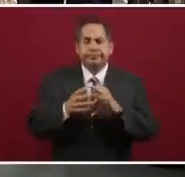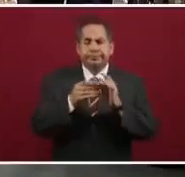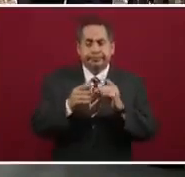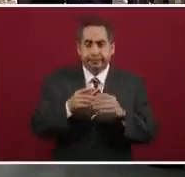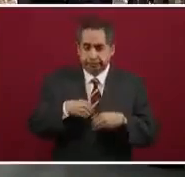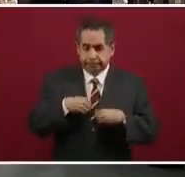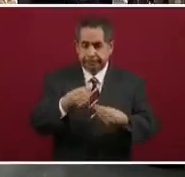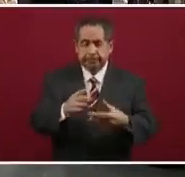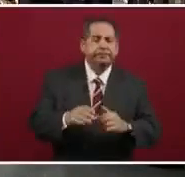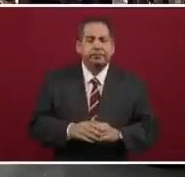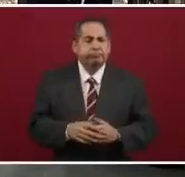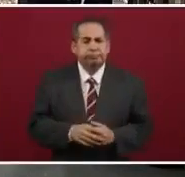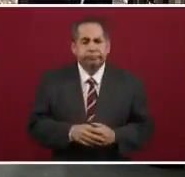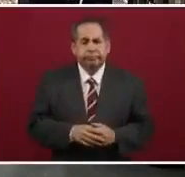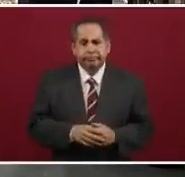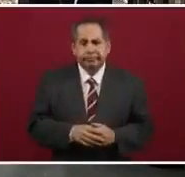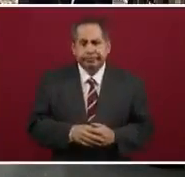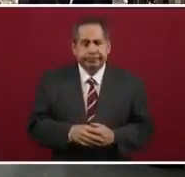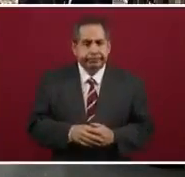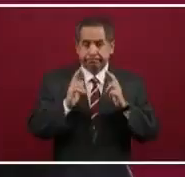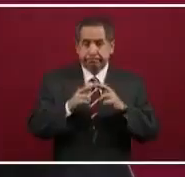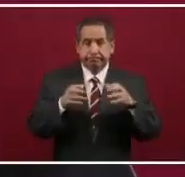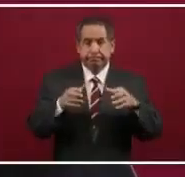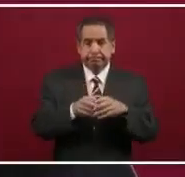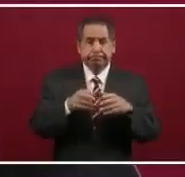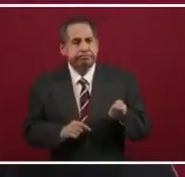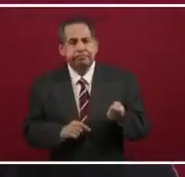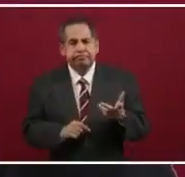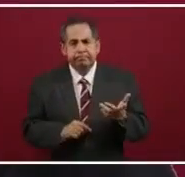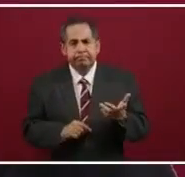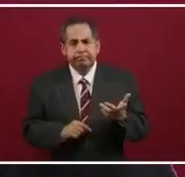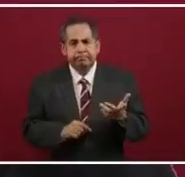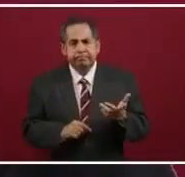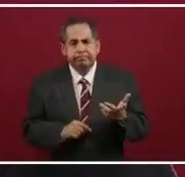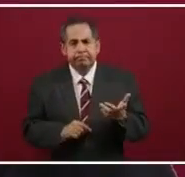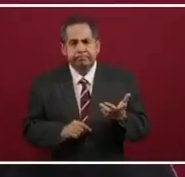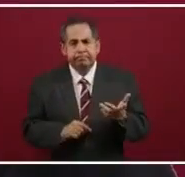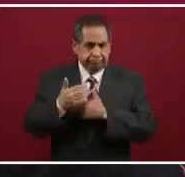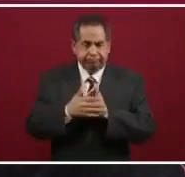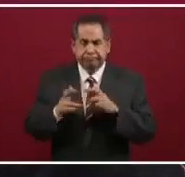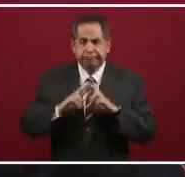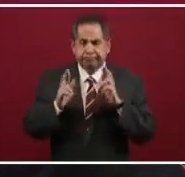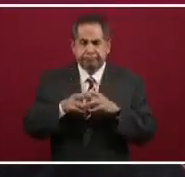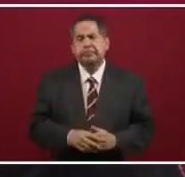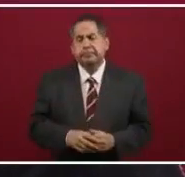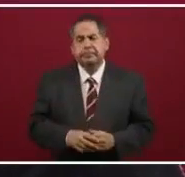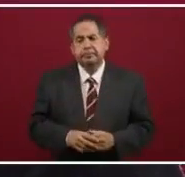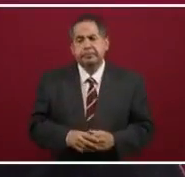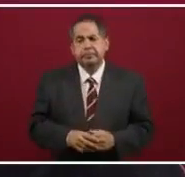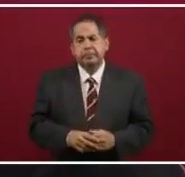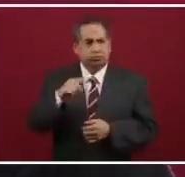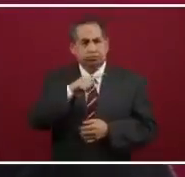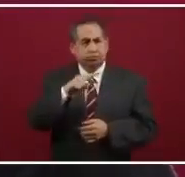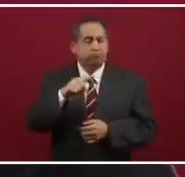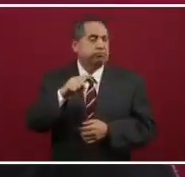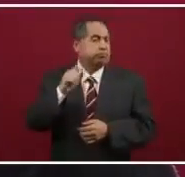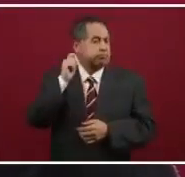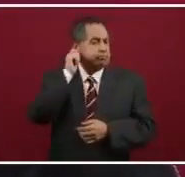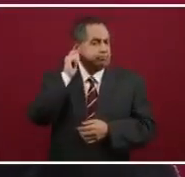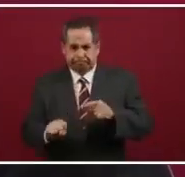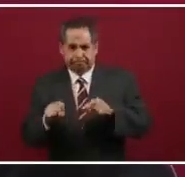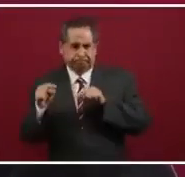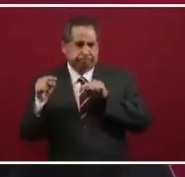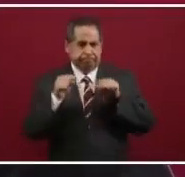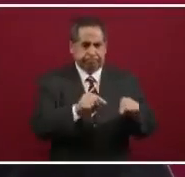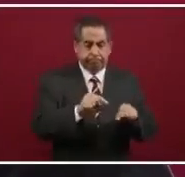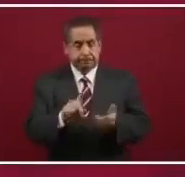puedo decir también que va a haber una reunión de autoridades, de alcaldes en Los Cabos, Baja California